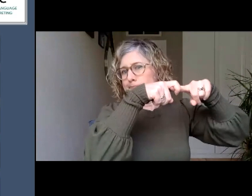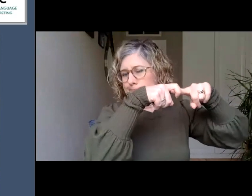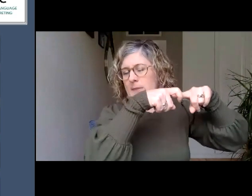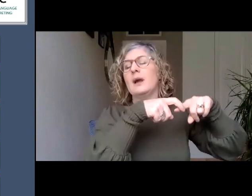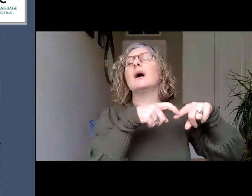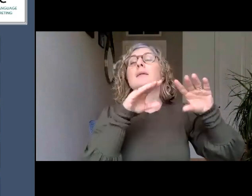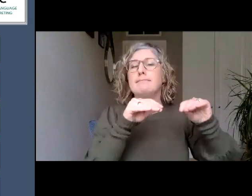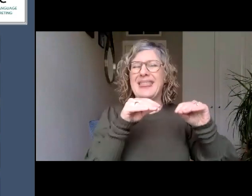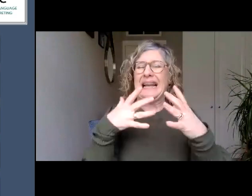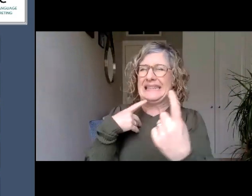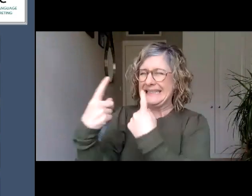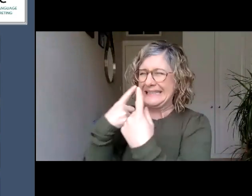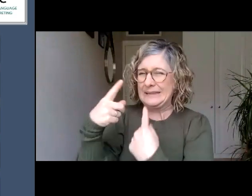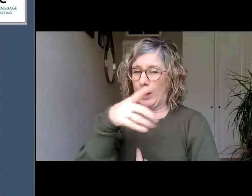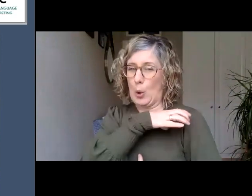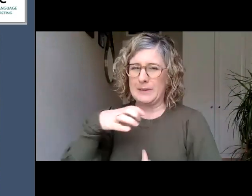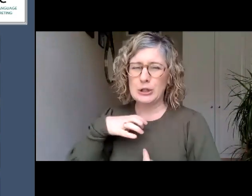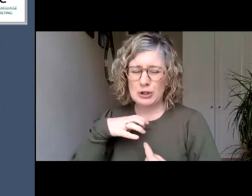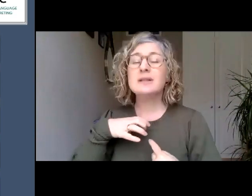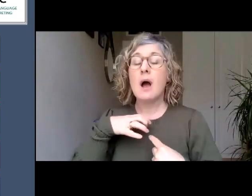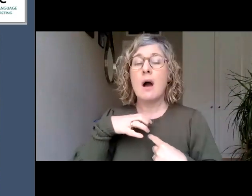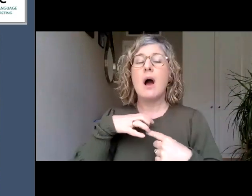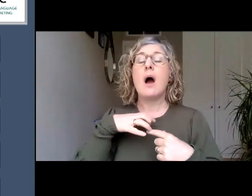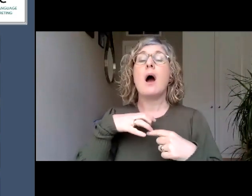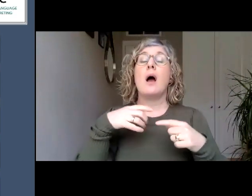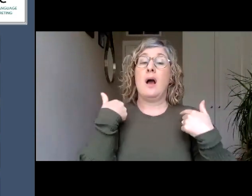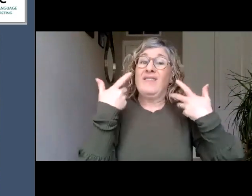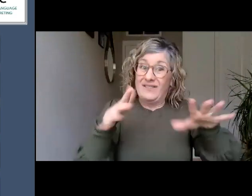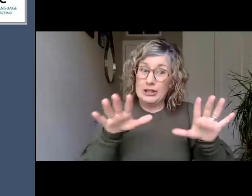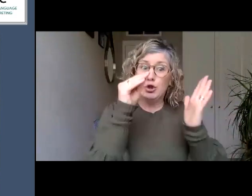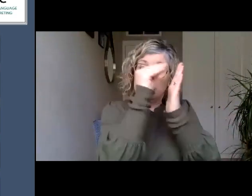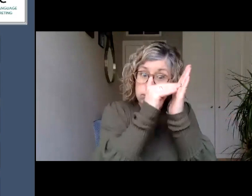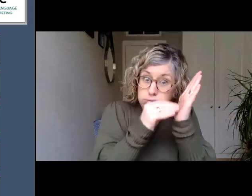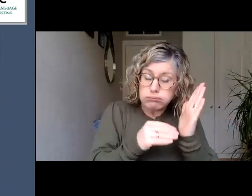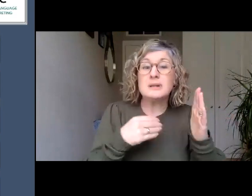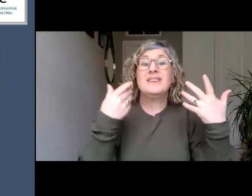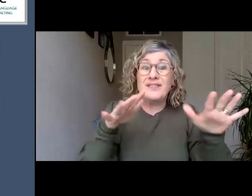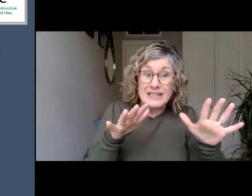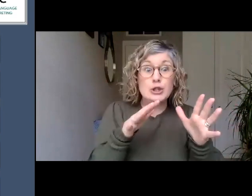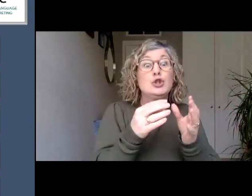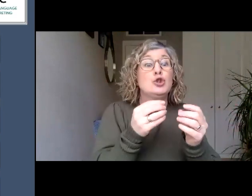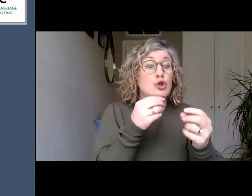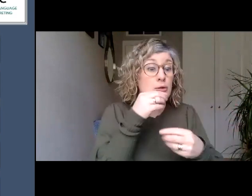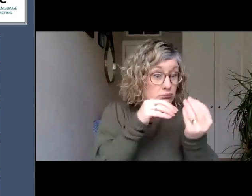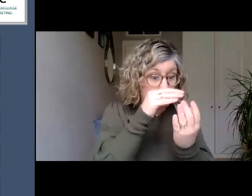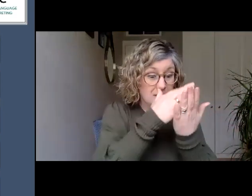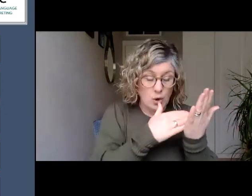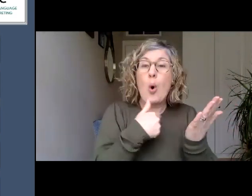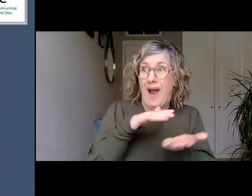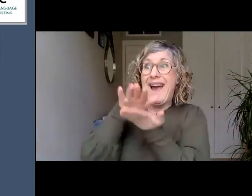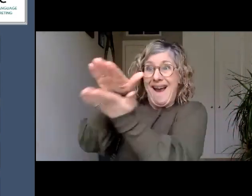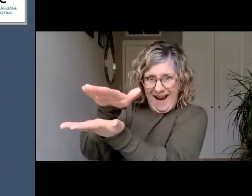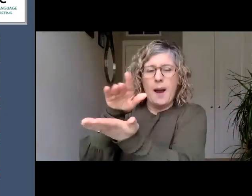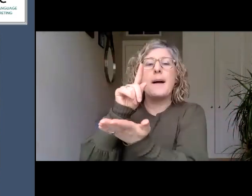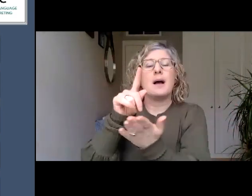pues de repente nos tocó la puerta el coronavirus y desde ese momento todo ha quedado en